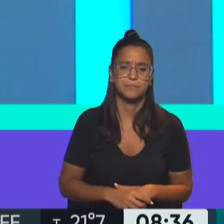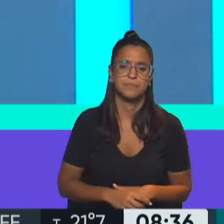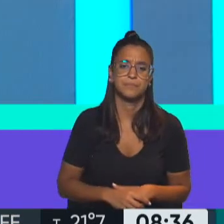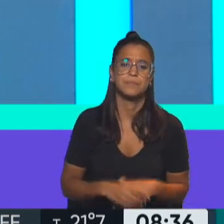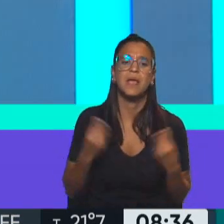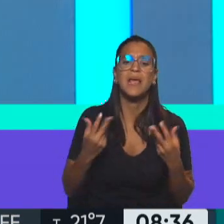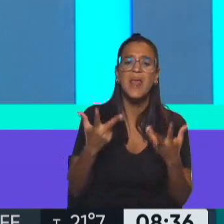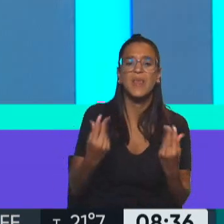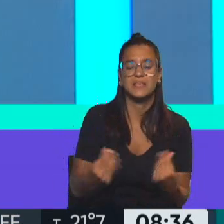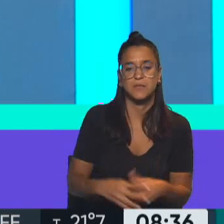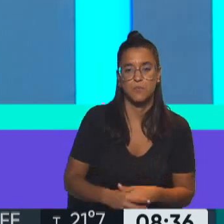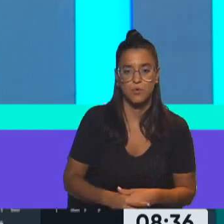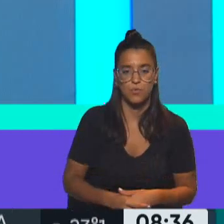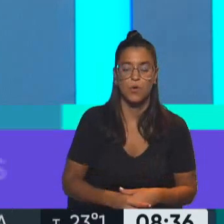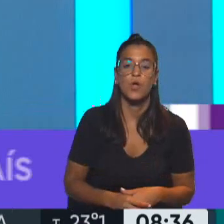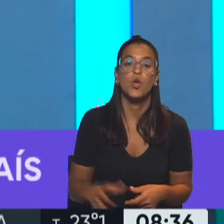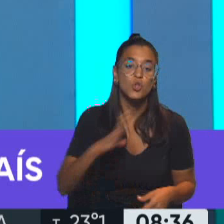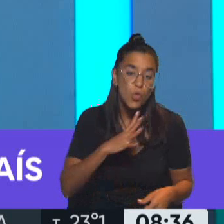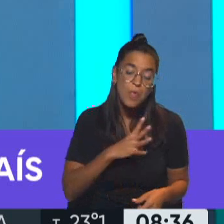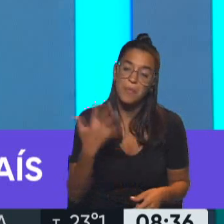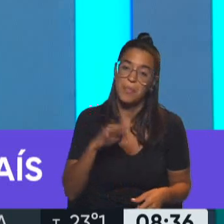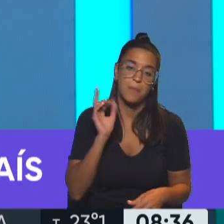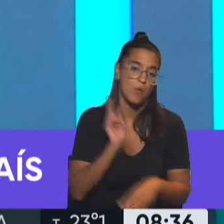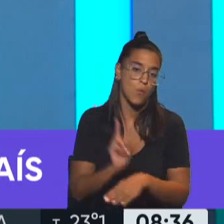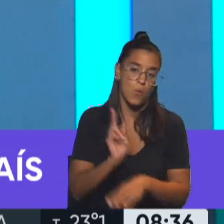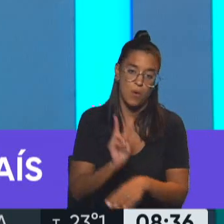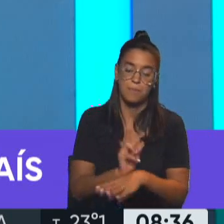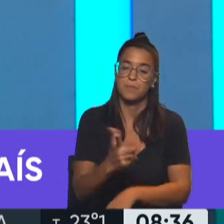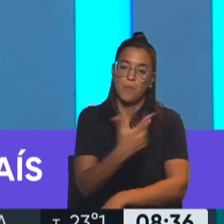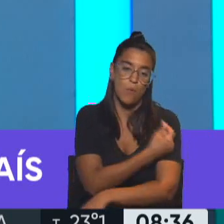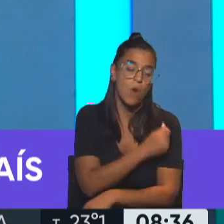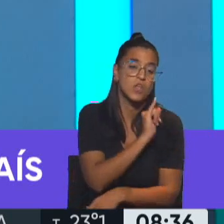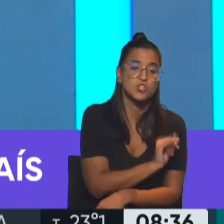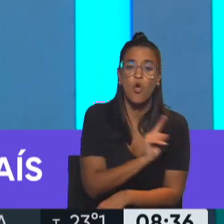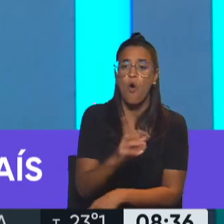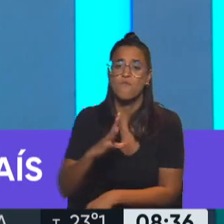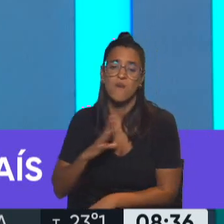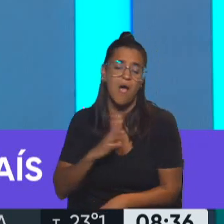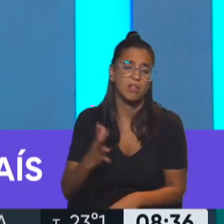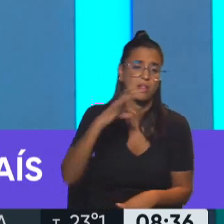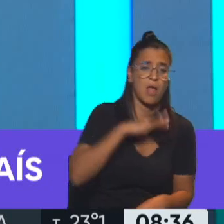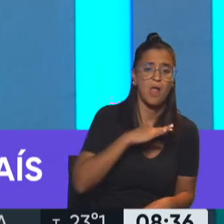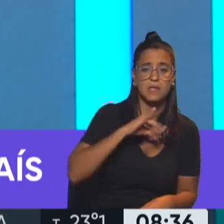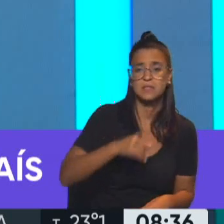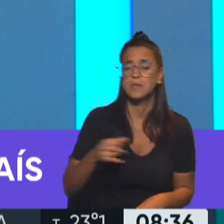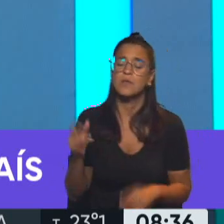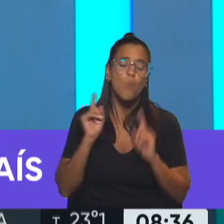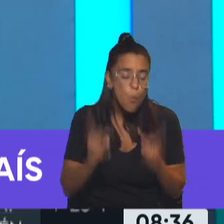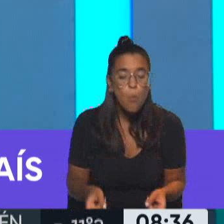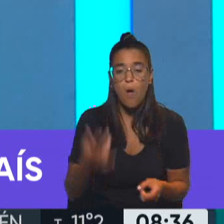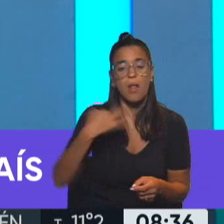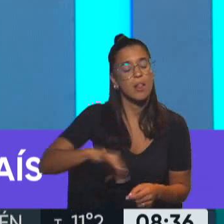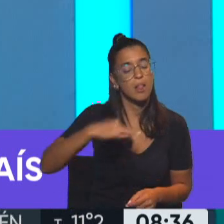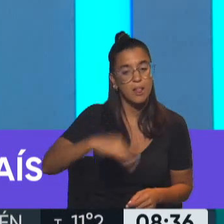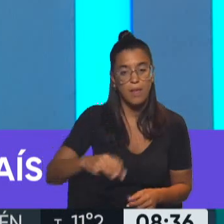le decimos? Todavía tenemos que mantener los cuidados, vacunados o no vacunados, infectados o no vacunados. La prioridad, como